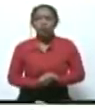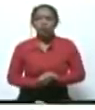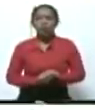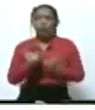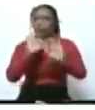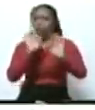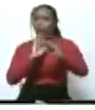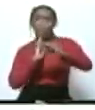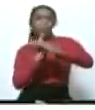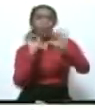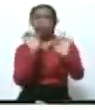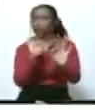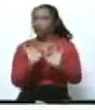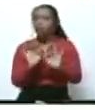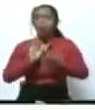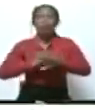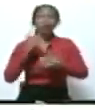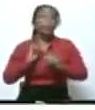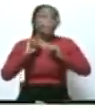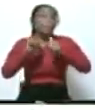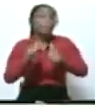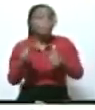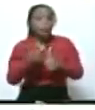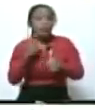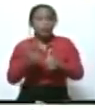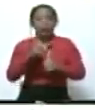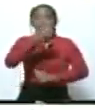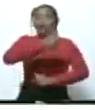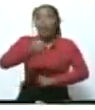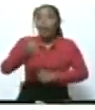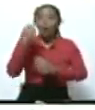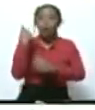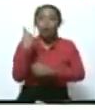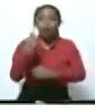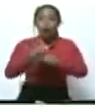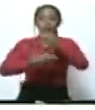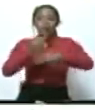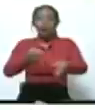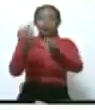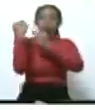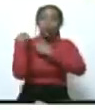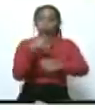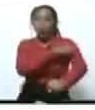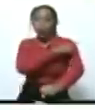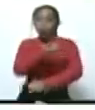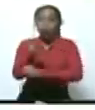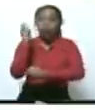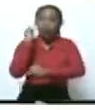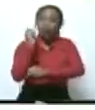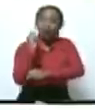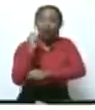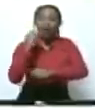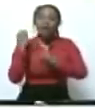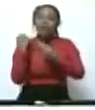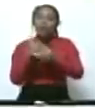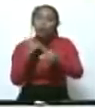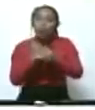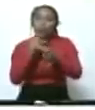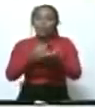limita, porque partimos del principio que cada quien va a cumplir la tarea encomendada como un militante